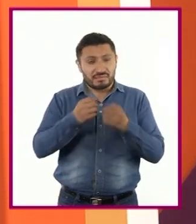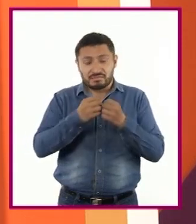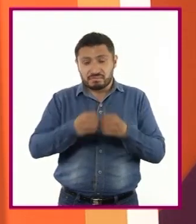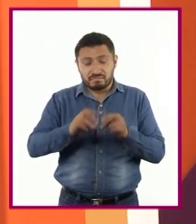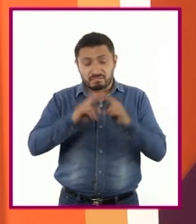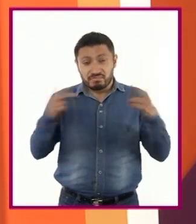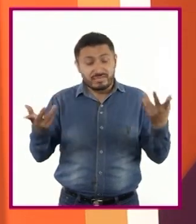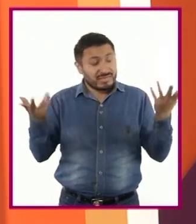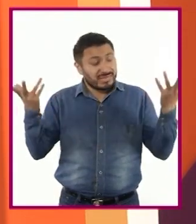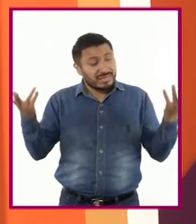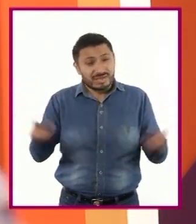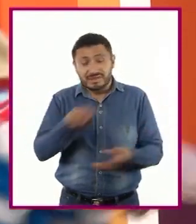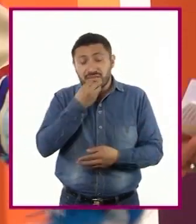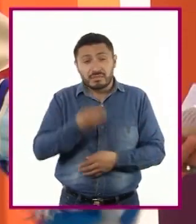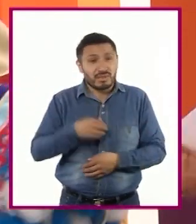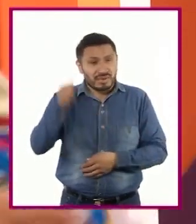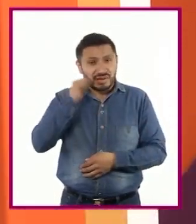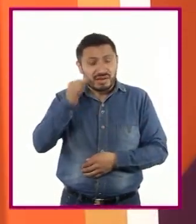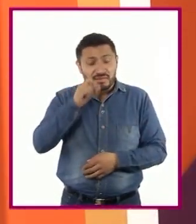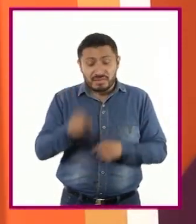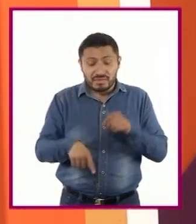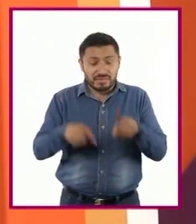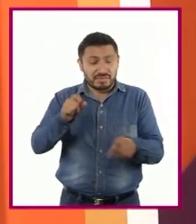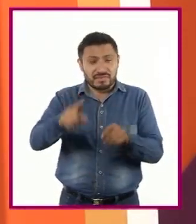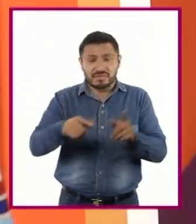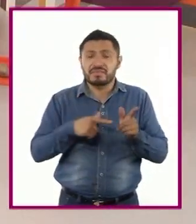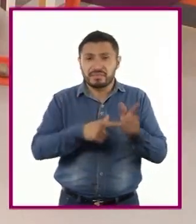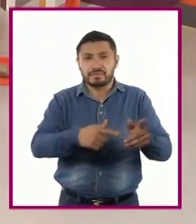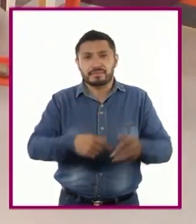barzón y siempre seguí sembrando.